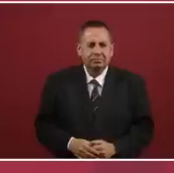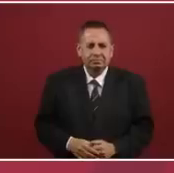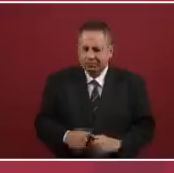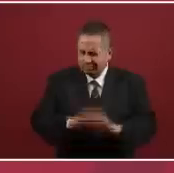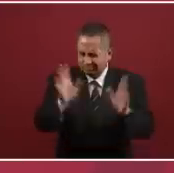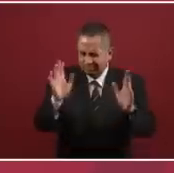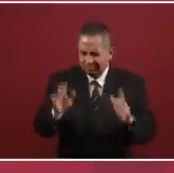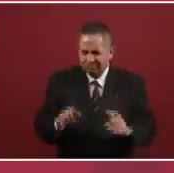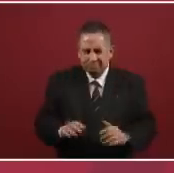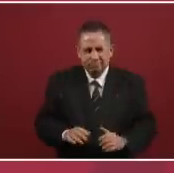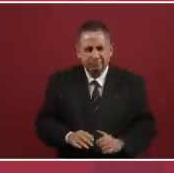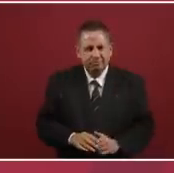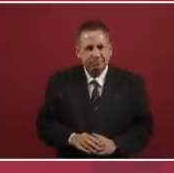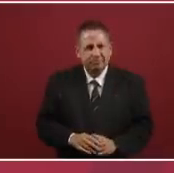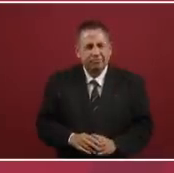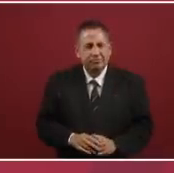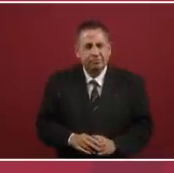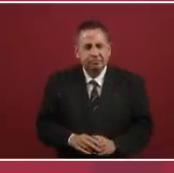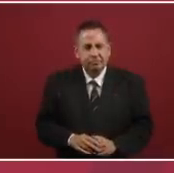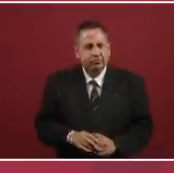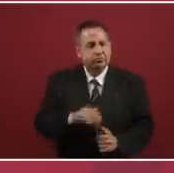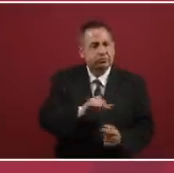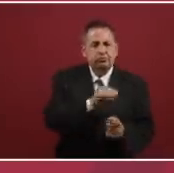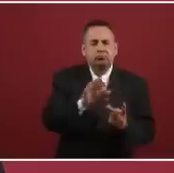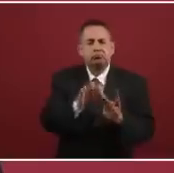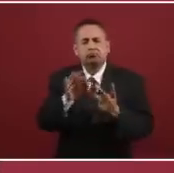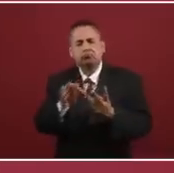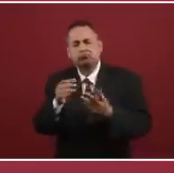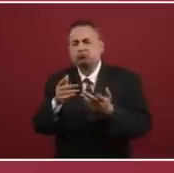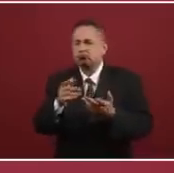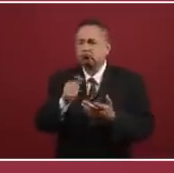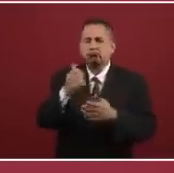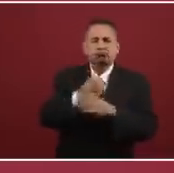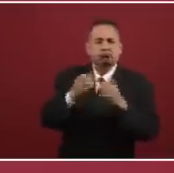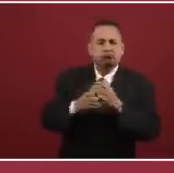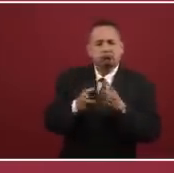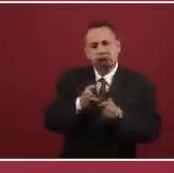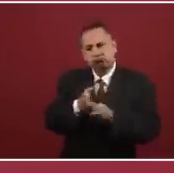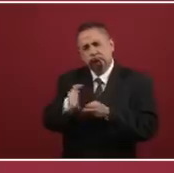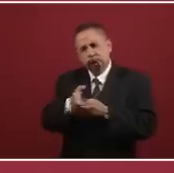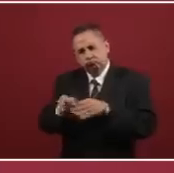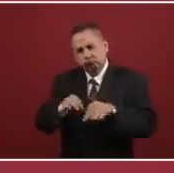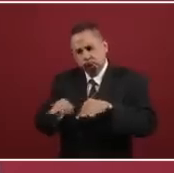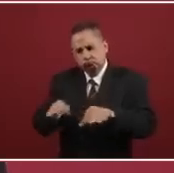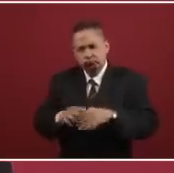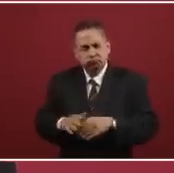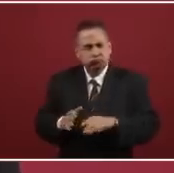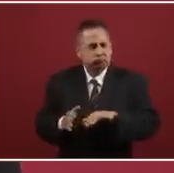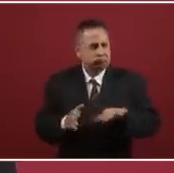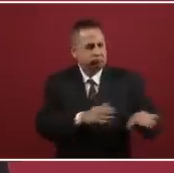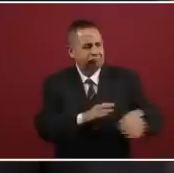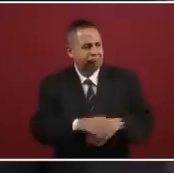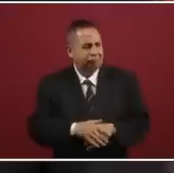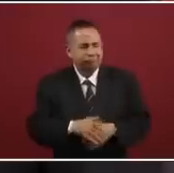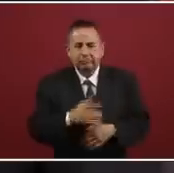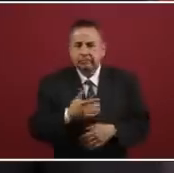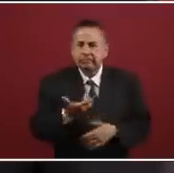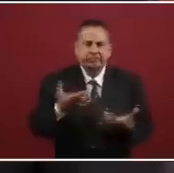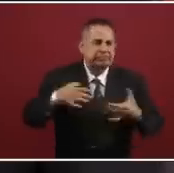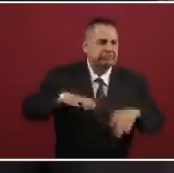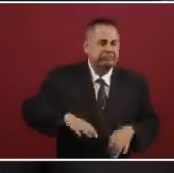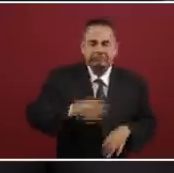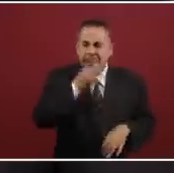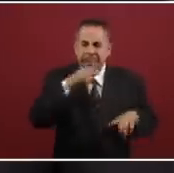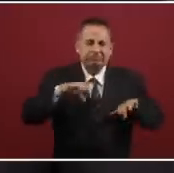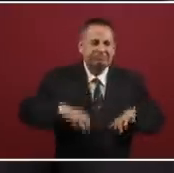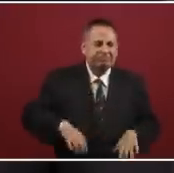Ya, hay opciones, hay alternativas. Hacer a un lado el lujo barato,